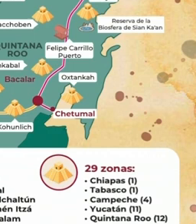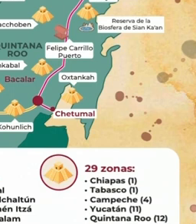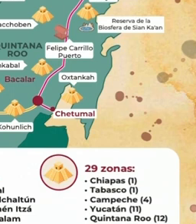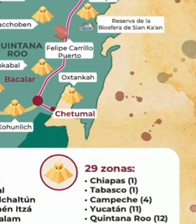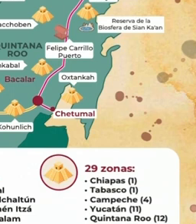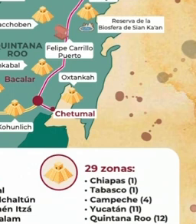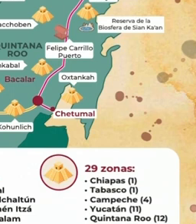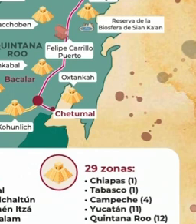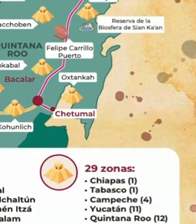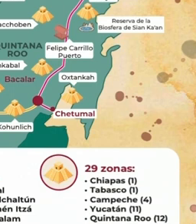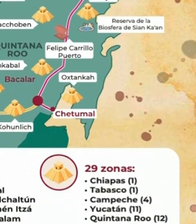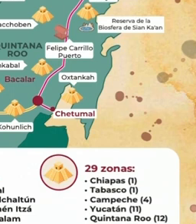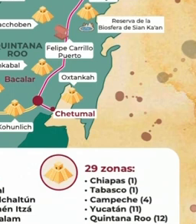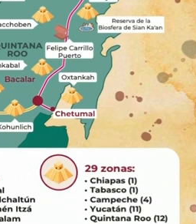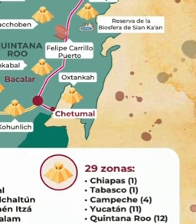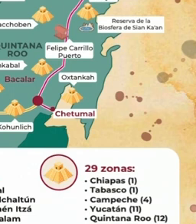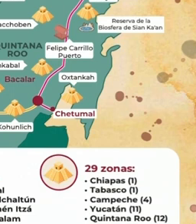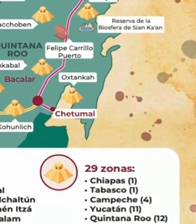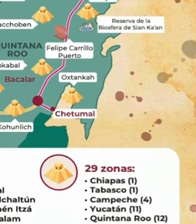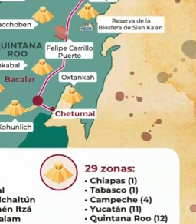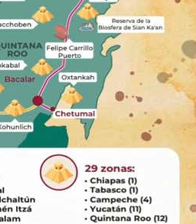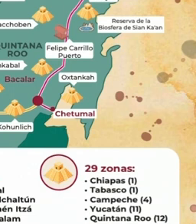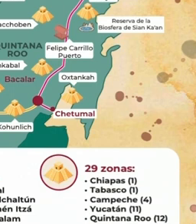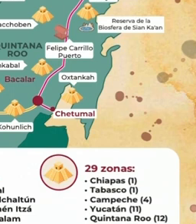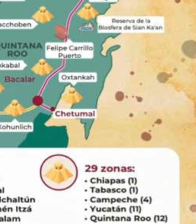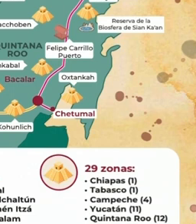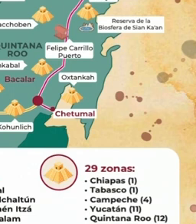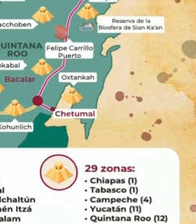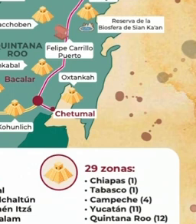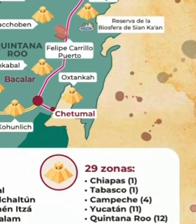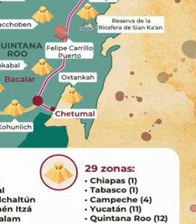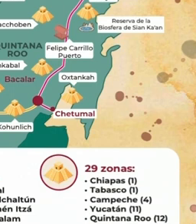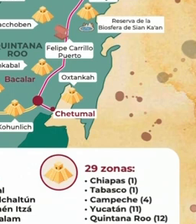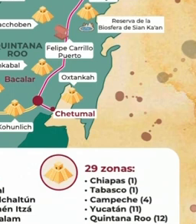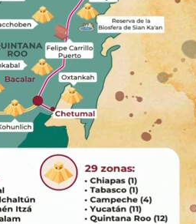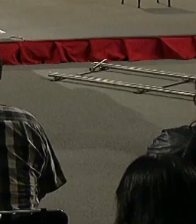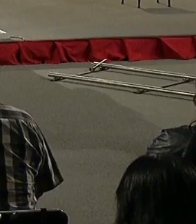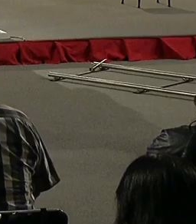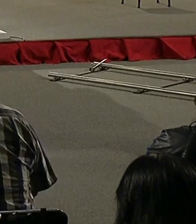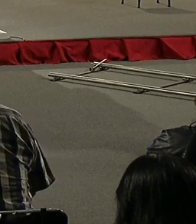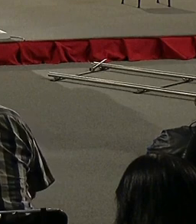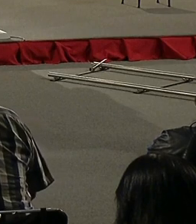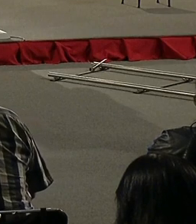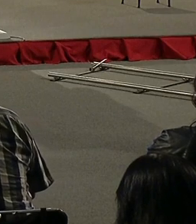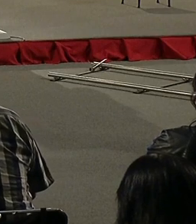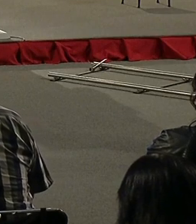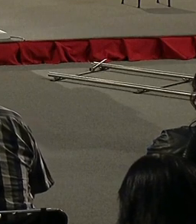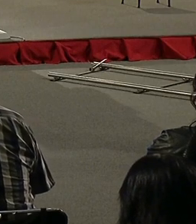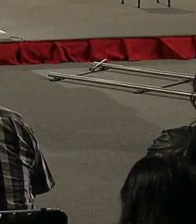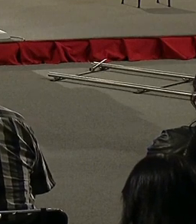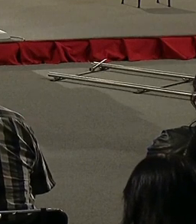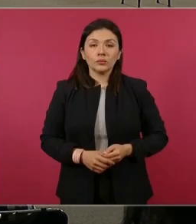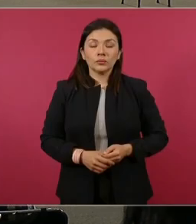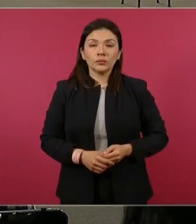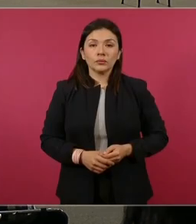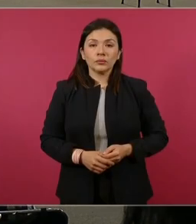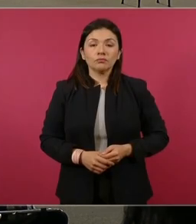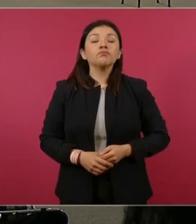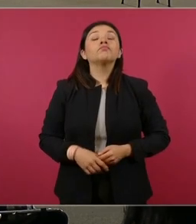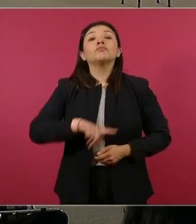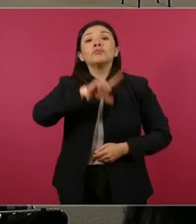para saber qué vestigios podemos encontrar. Después viene el trabajo de prospección, que